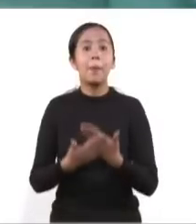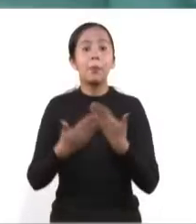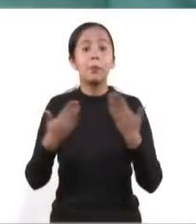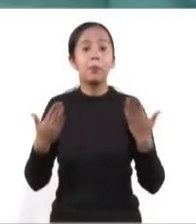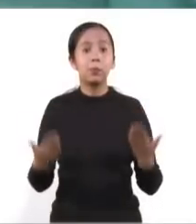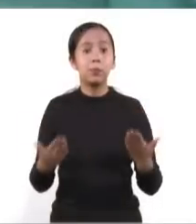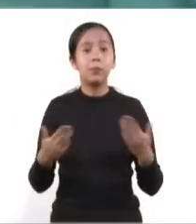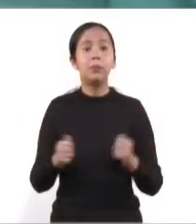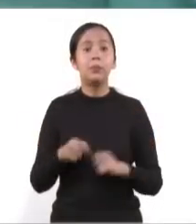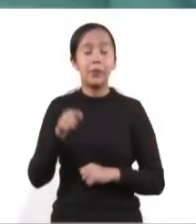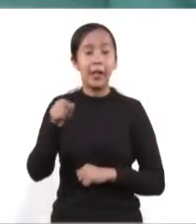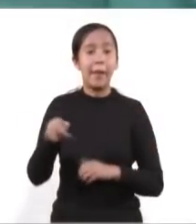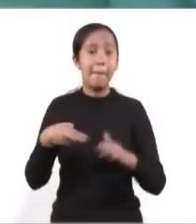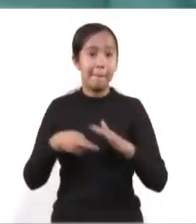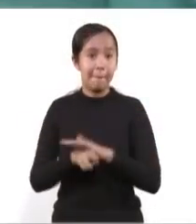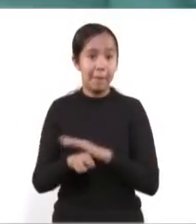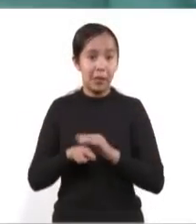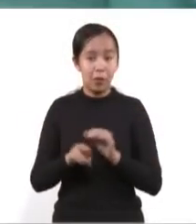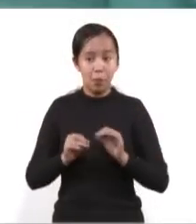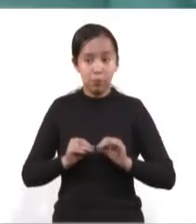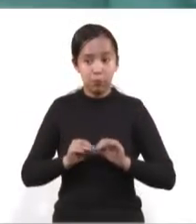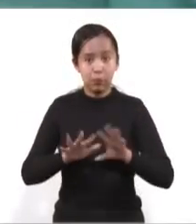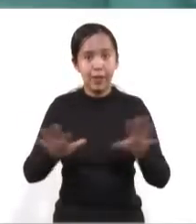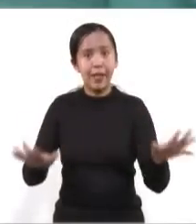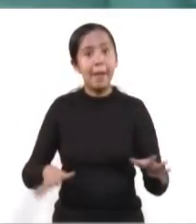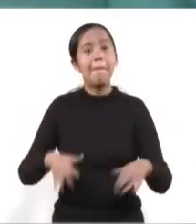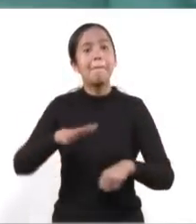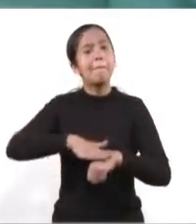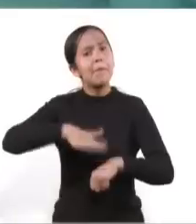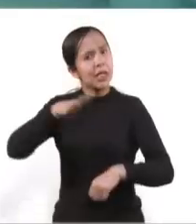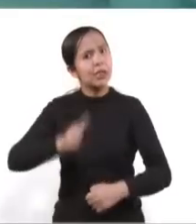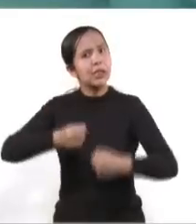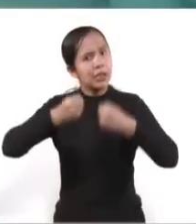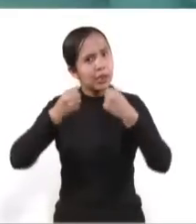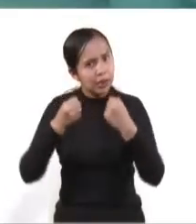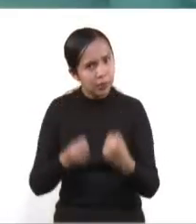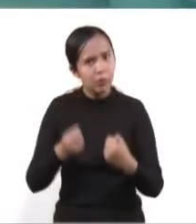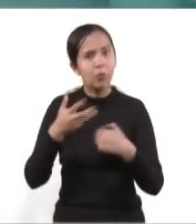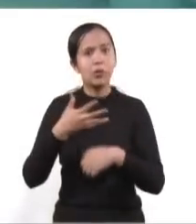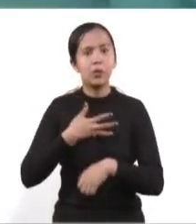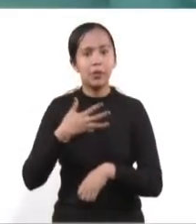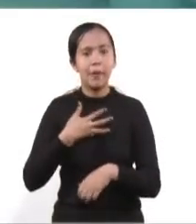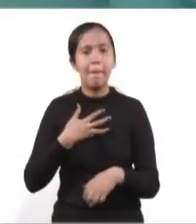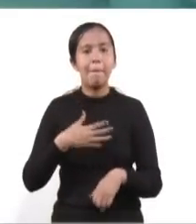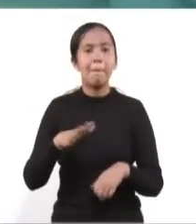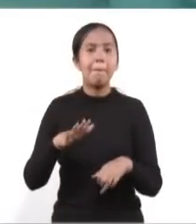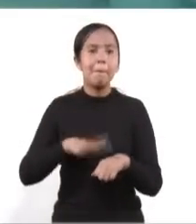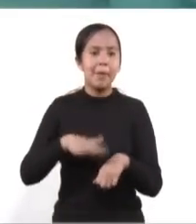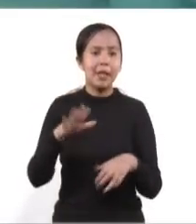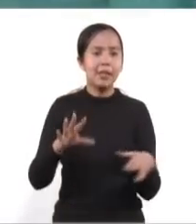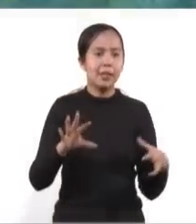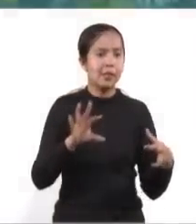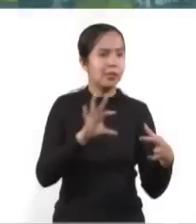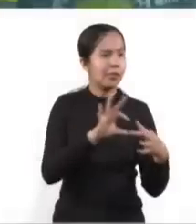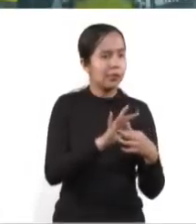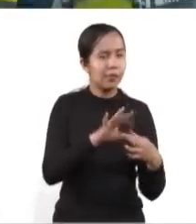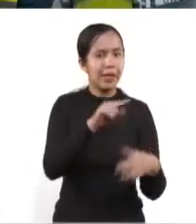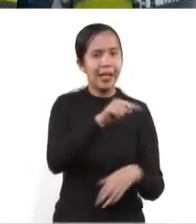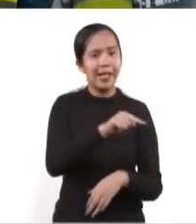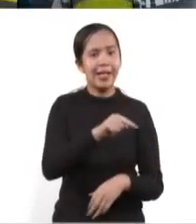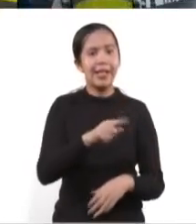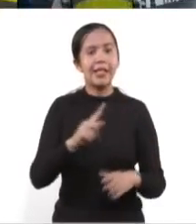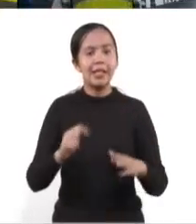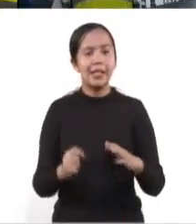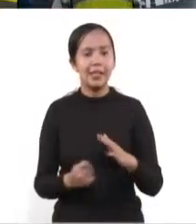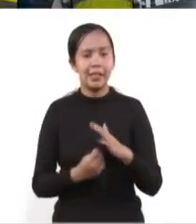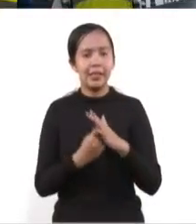de alimentación del metro será mucho más seguro, toda vez que estaremos conectados al sistema eléctrico nacional a